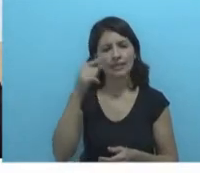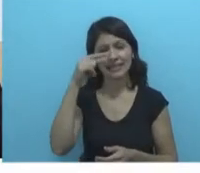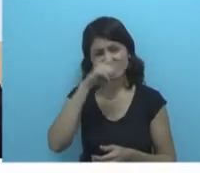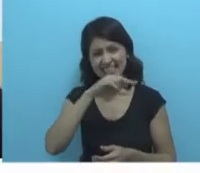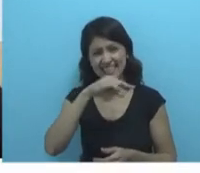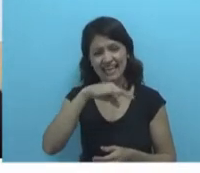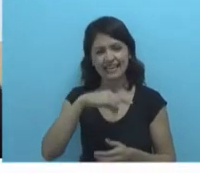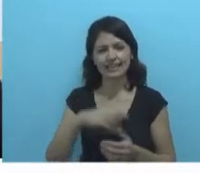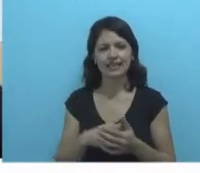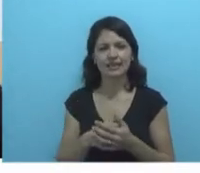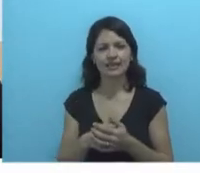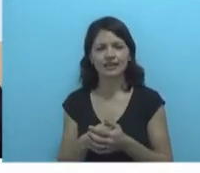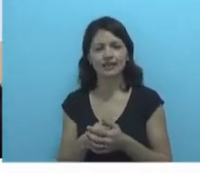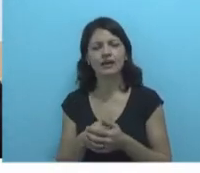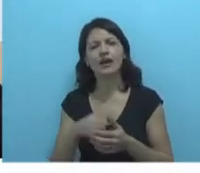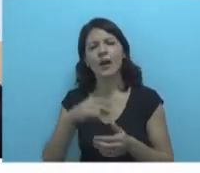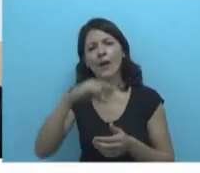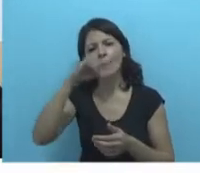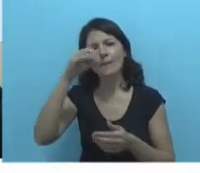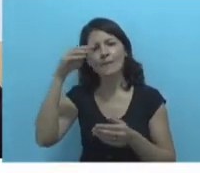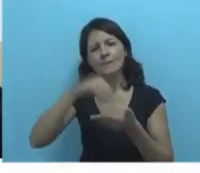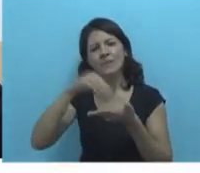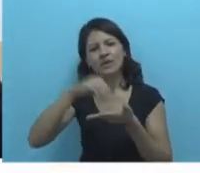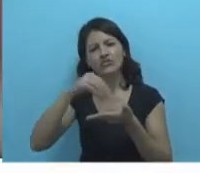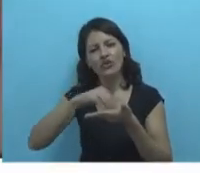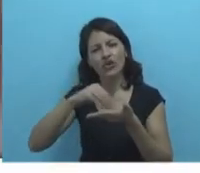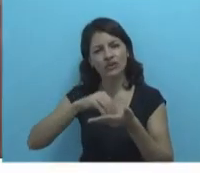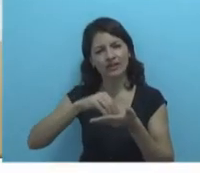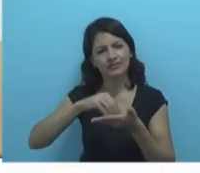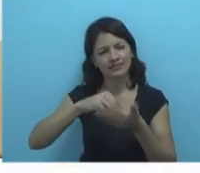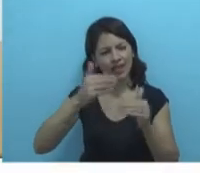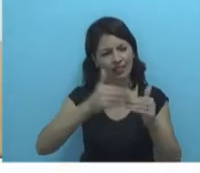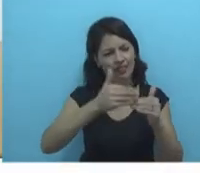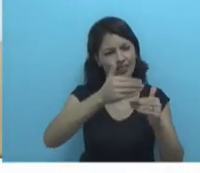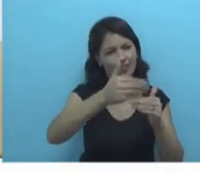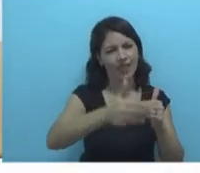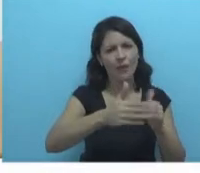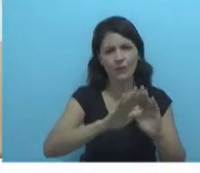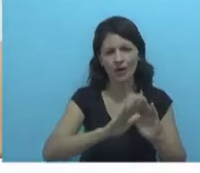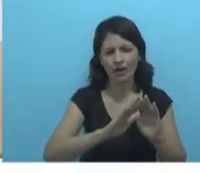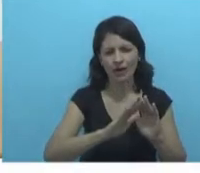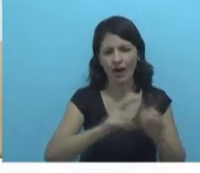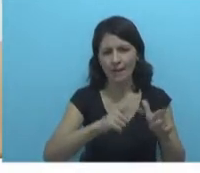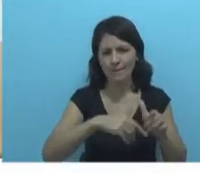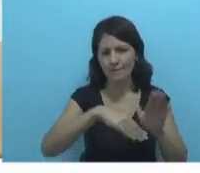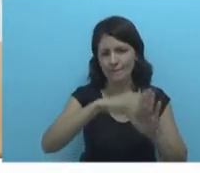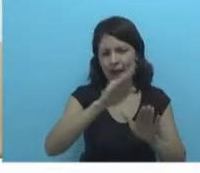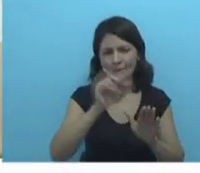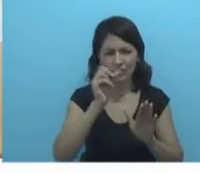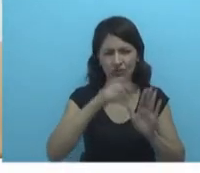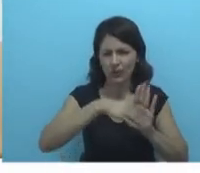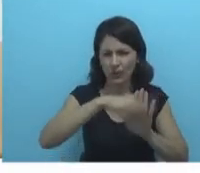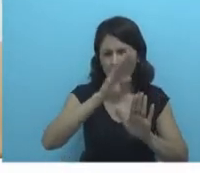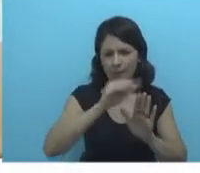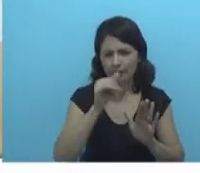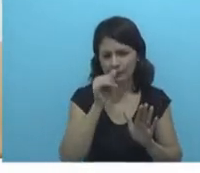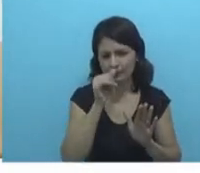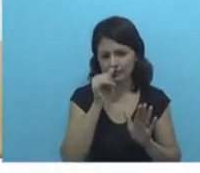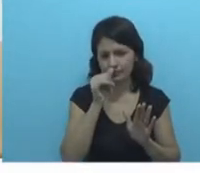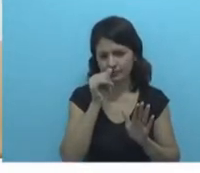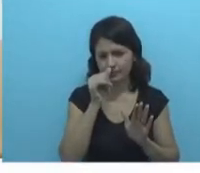47.959.000. 12 millones menos de cabeza, de stock, de oferta, pero mandando a su vez